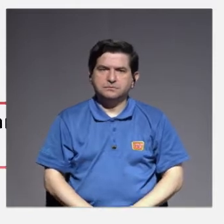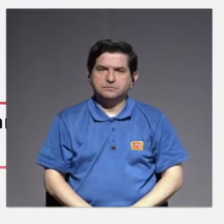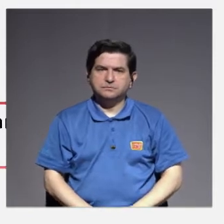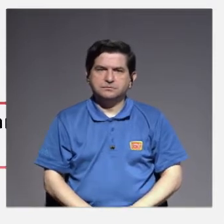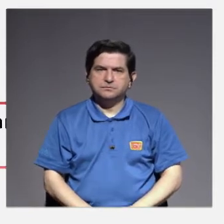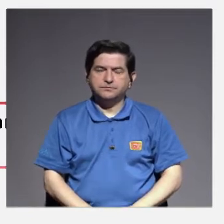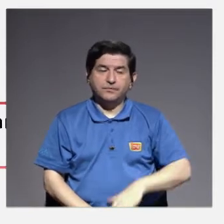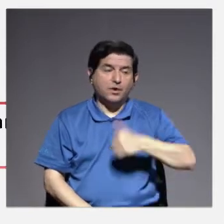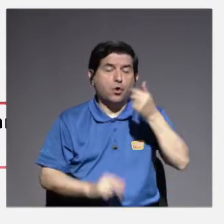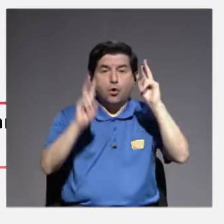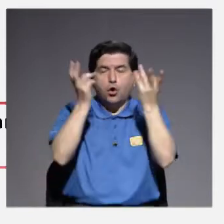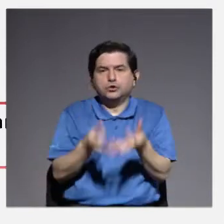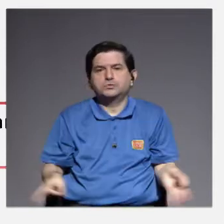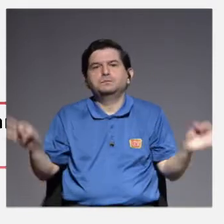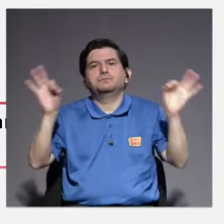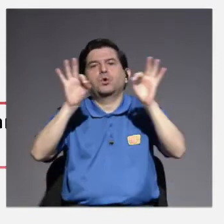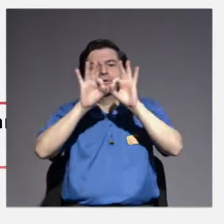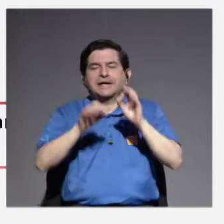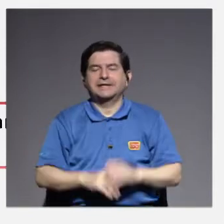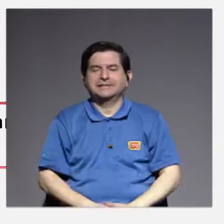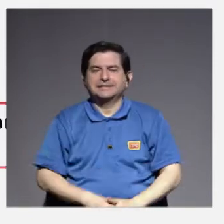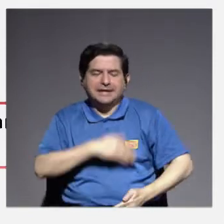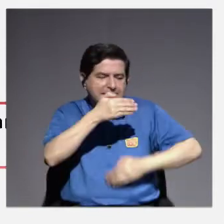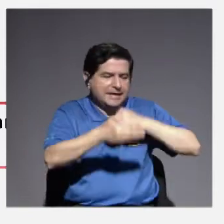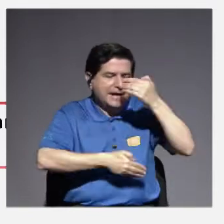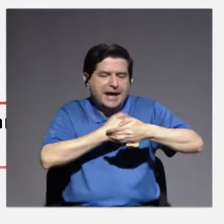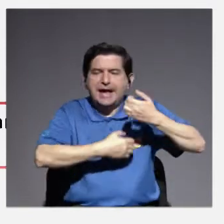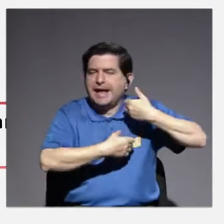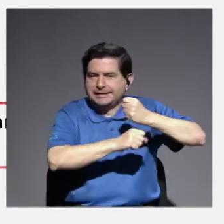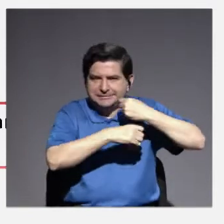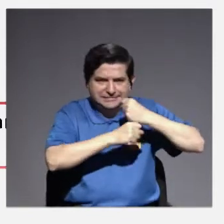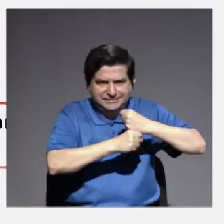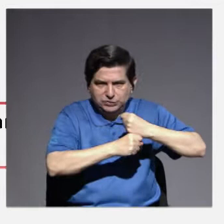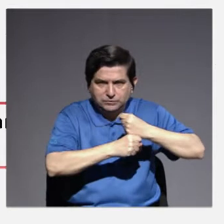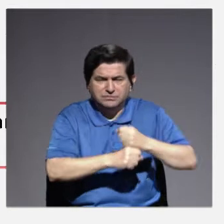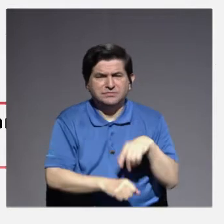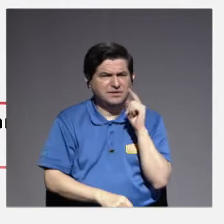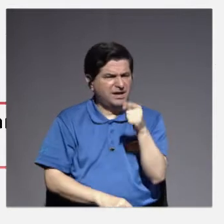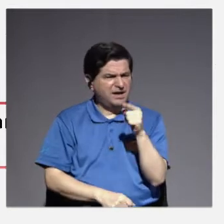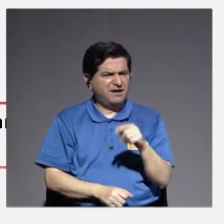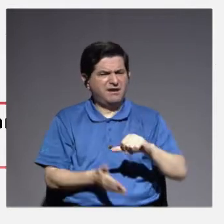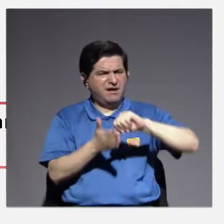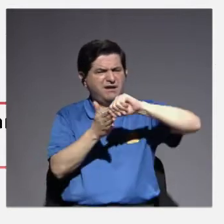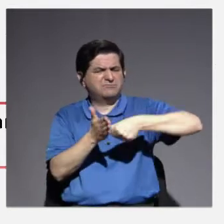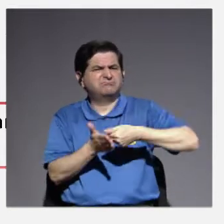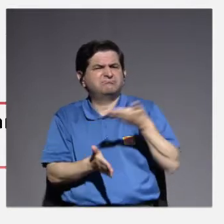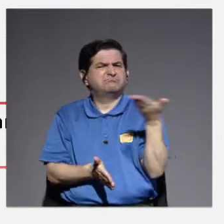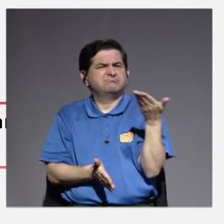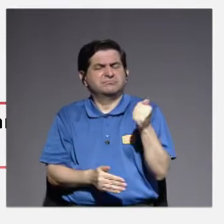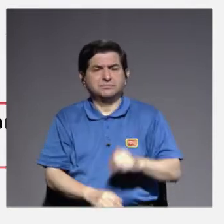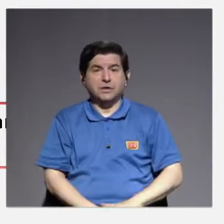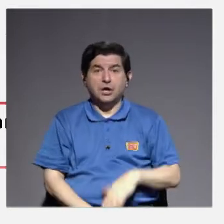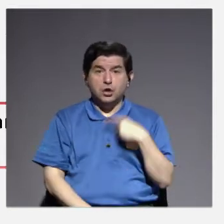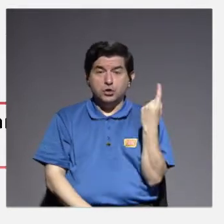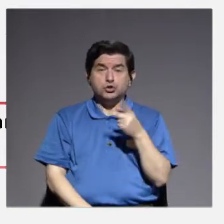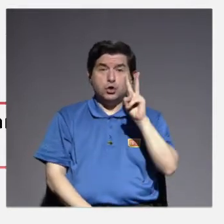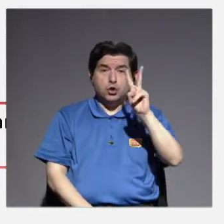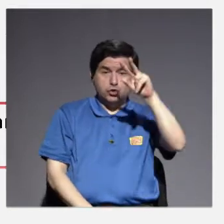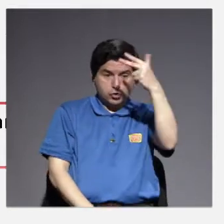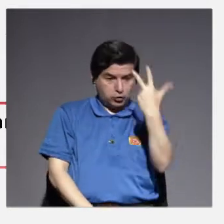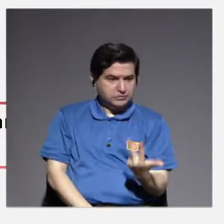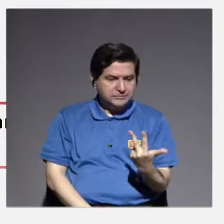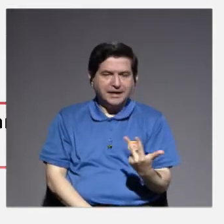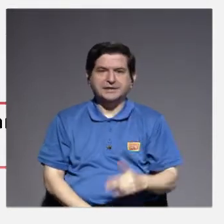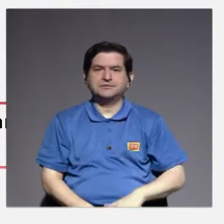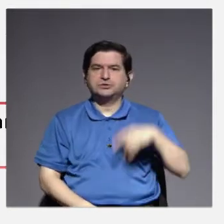Y otro tema muy importante es el de gestión municipal. Aquí lo que es importante de resaltar es que solo 2/3